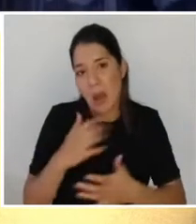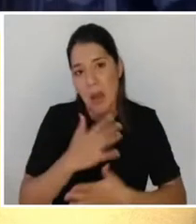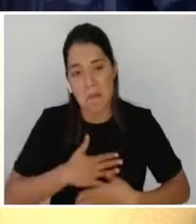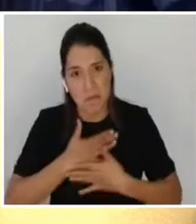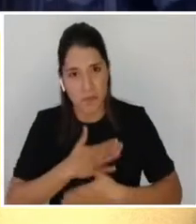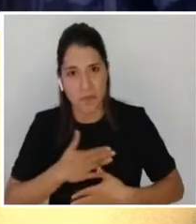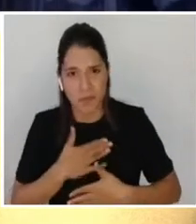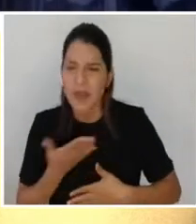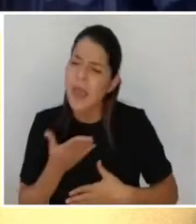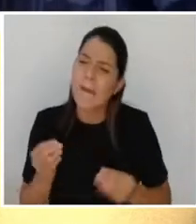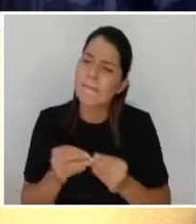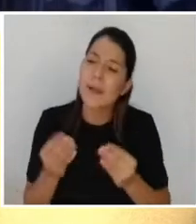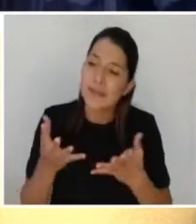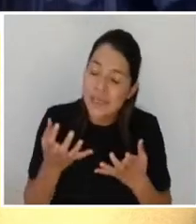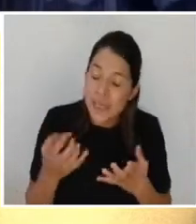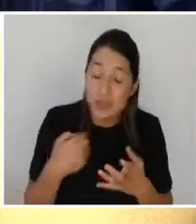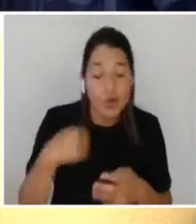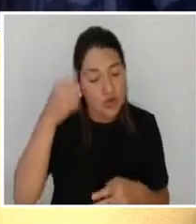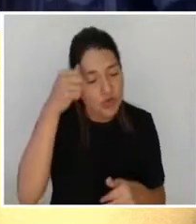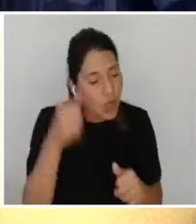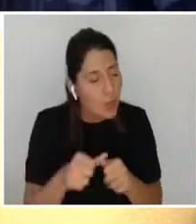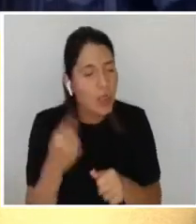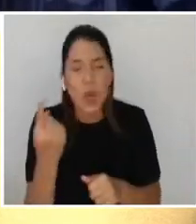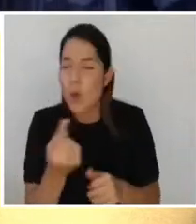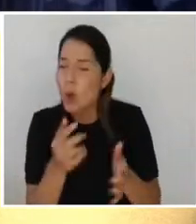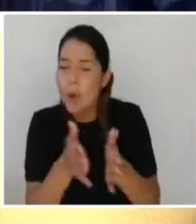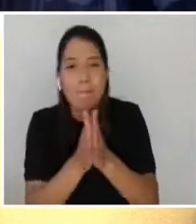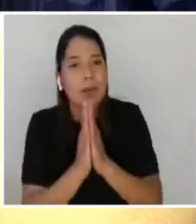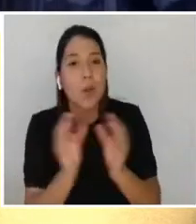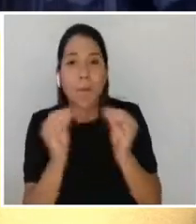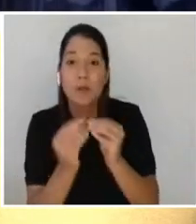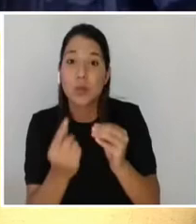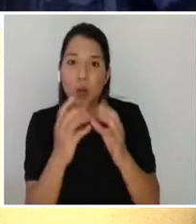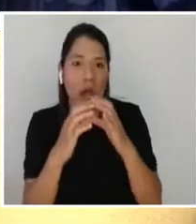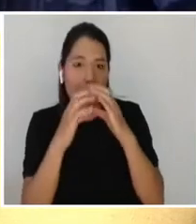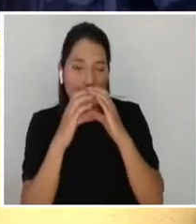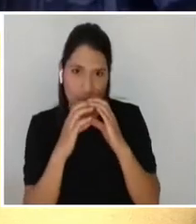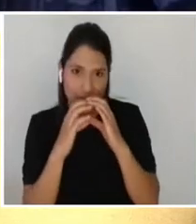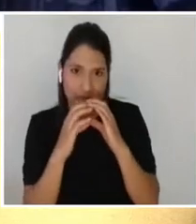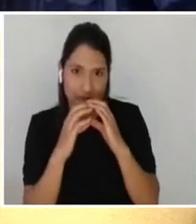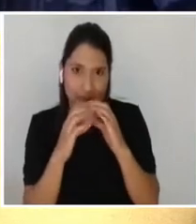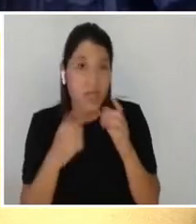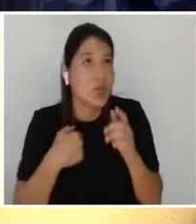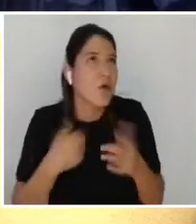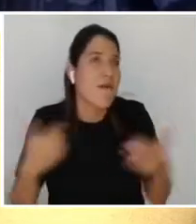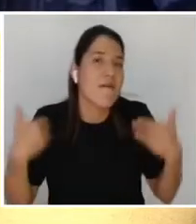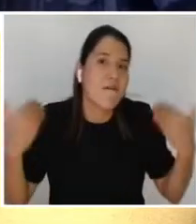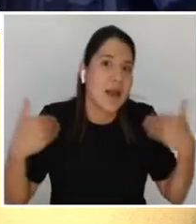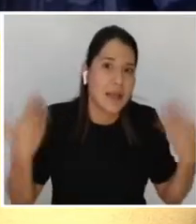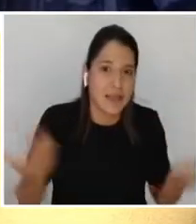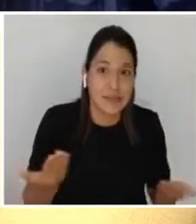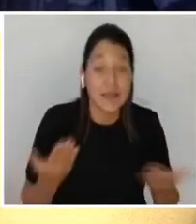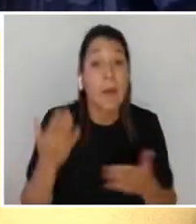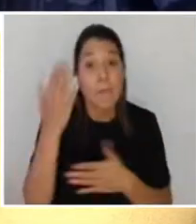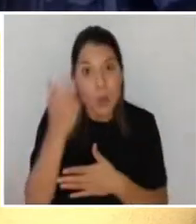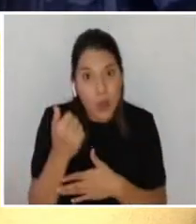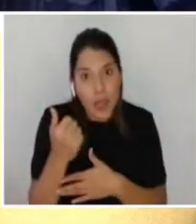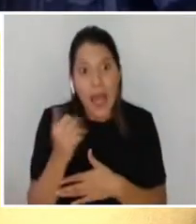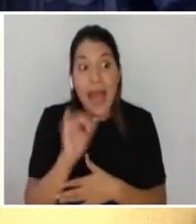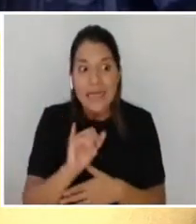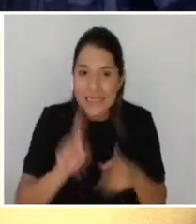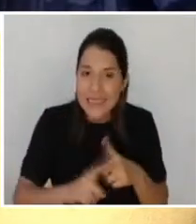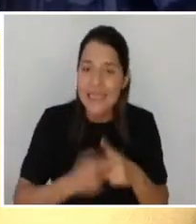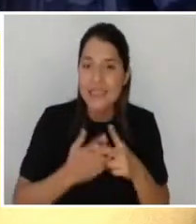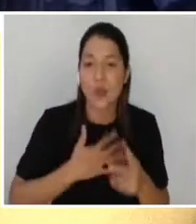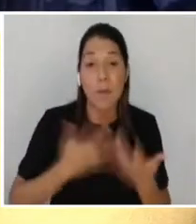yo me recuerdo que lo único que le pedí además fue una hamburguesa, ¿verdad? Y yo feliz, ¿verdad?, porque así iba a iniciar mi empresa. Inicié con